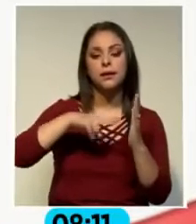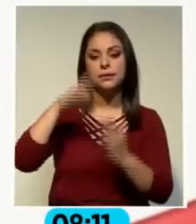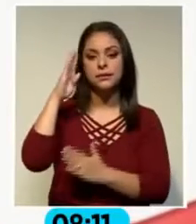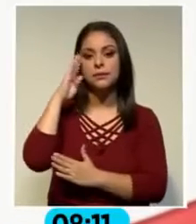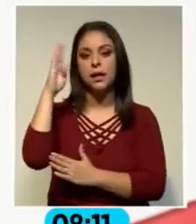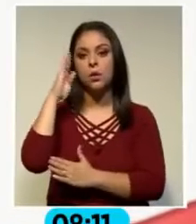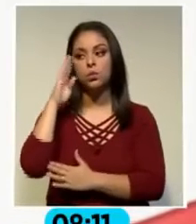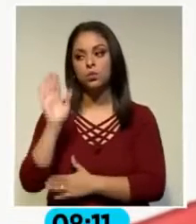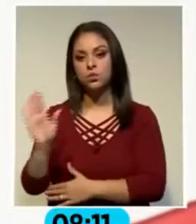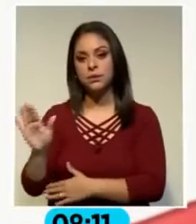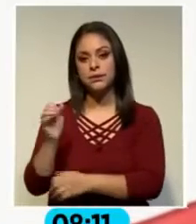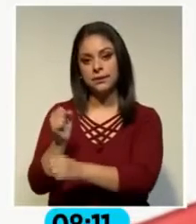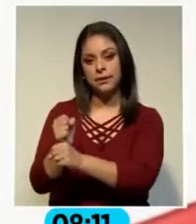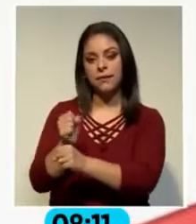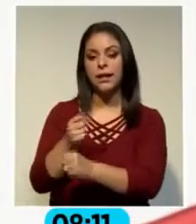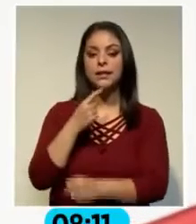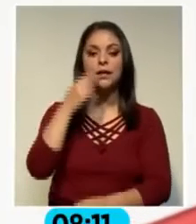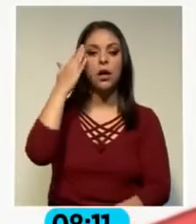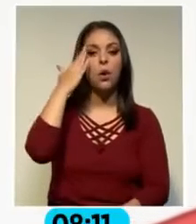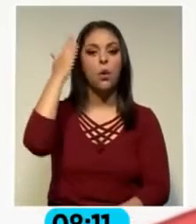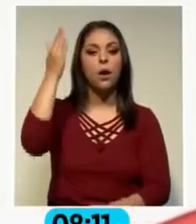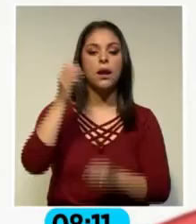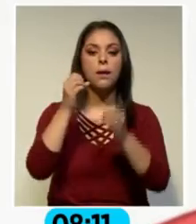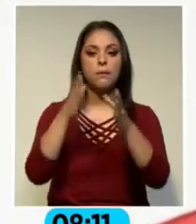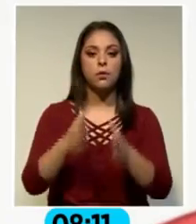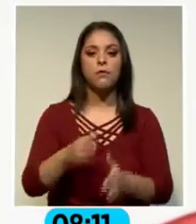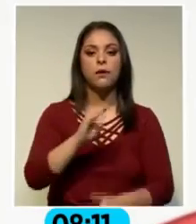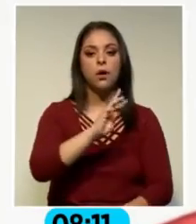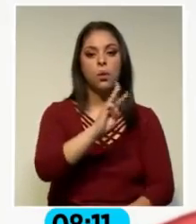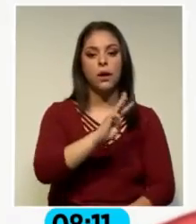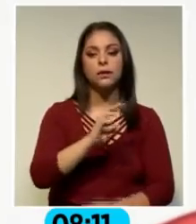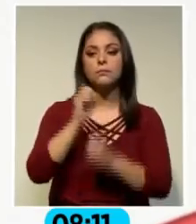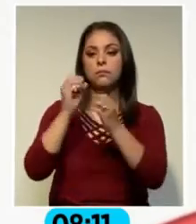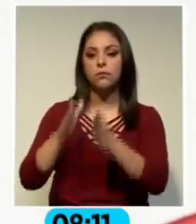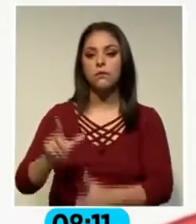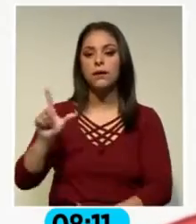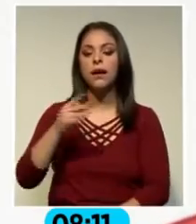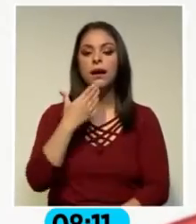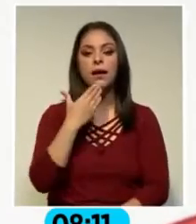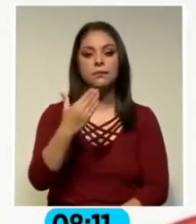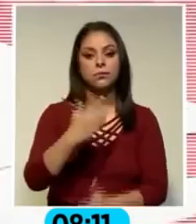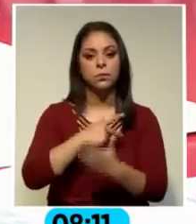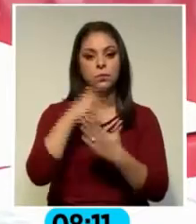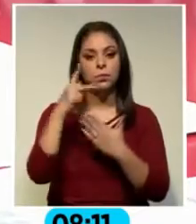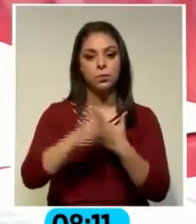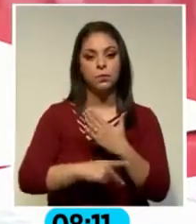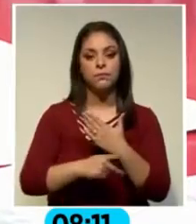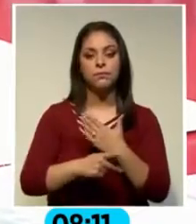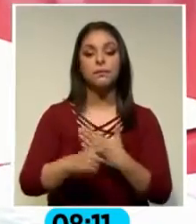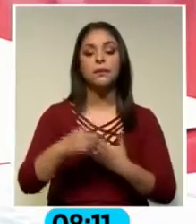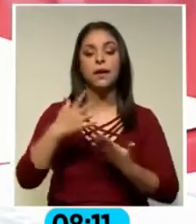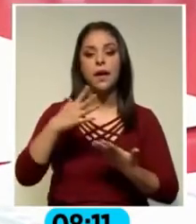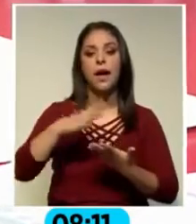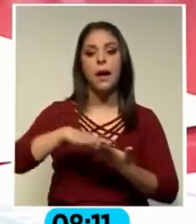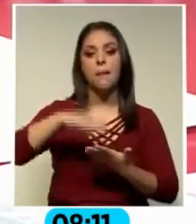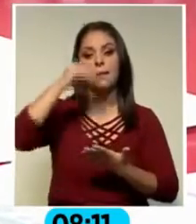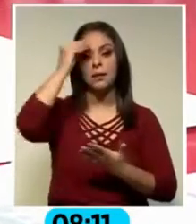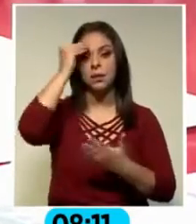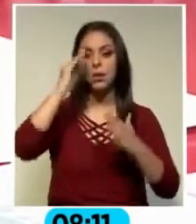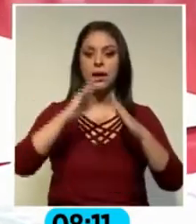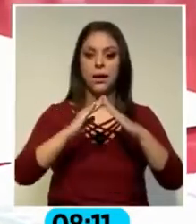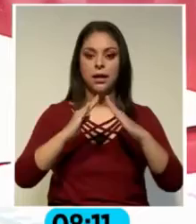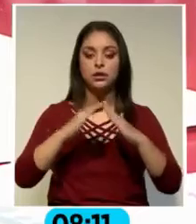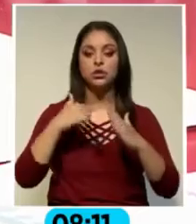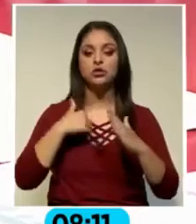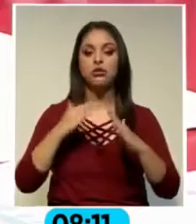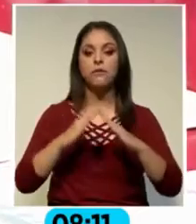Ley trabaja. Dice, hola Niña Wendy, hola Niña Ley, gracias por el programa. Quedan aprendiendo en casa. Vivo en